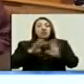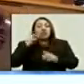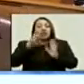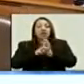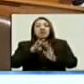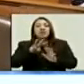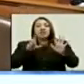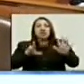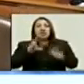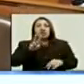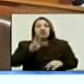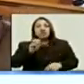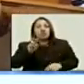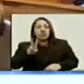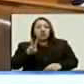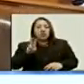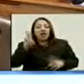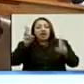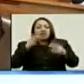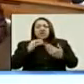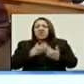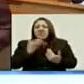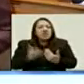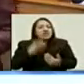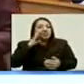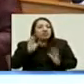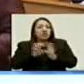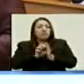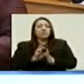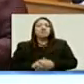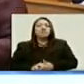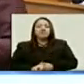ley 27201. El asunto es muy simple.